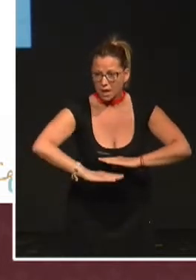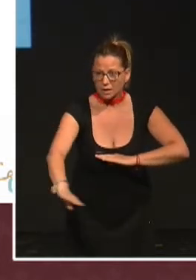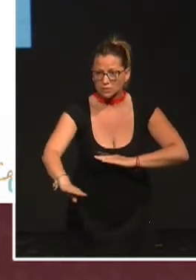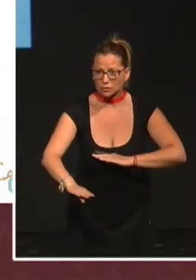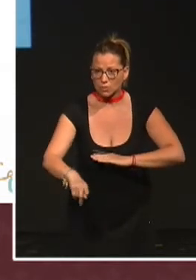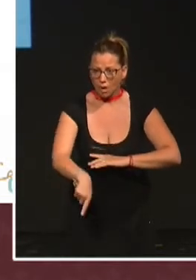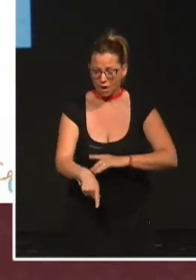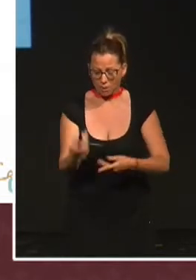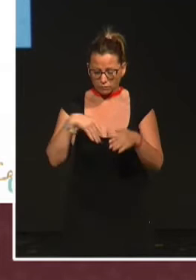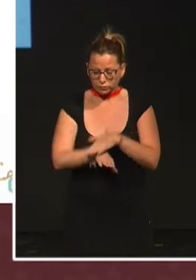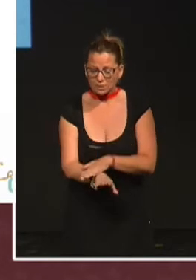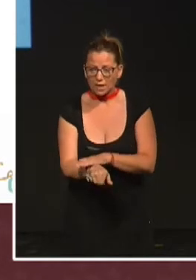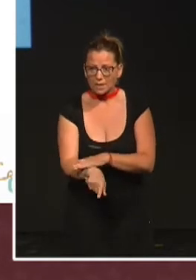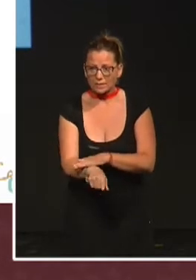vida.